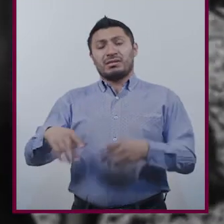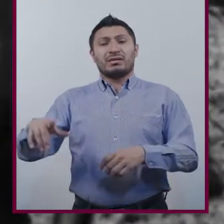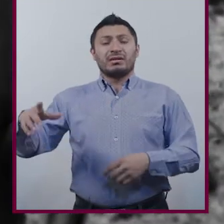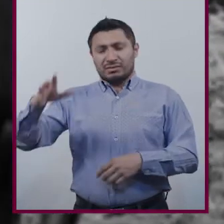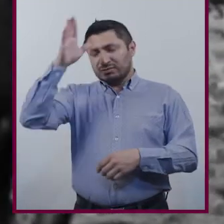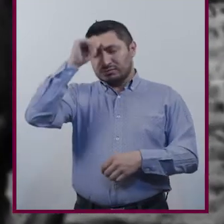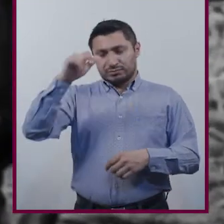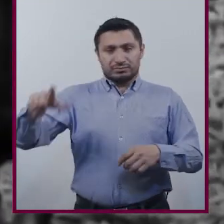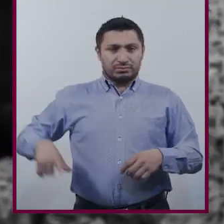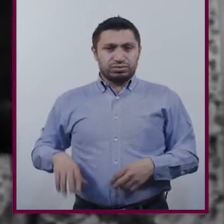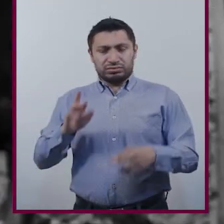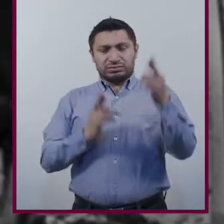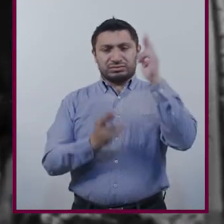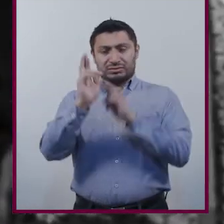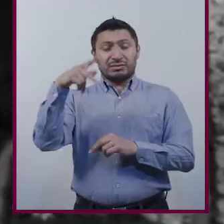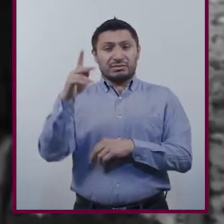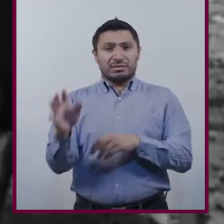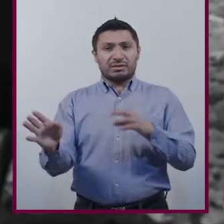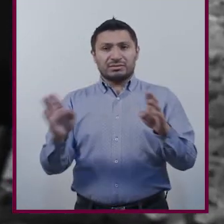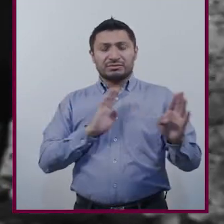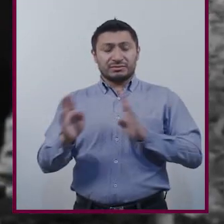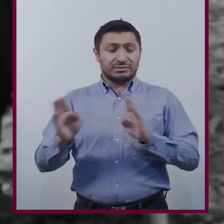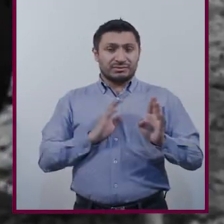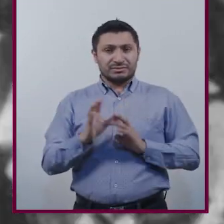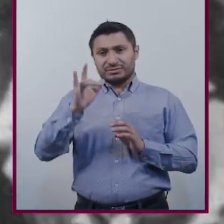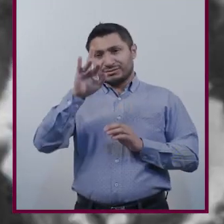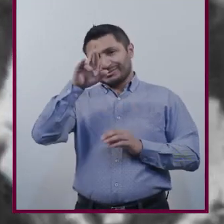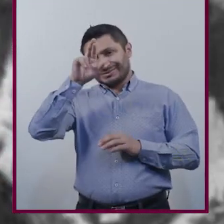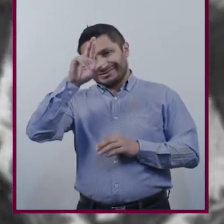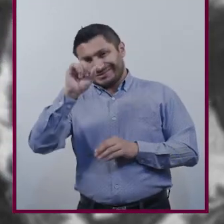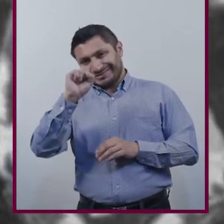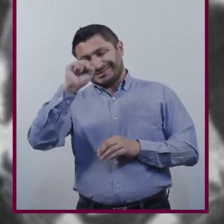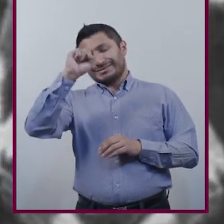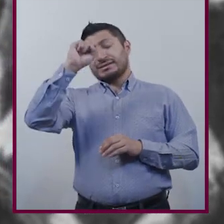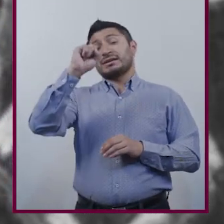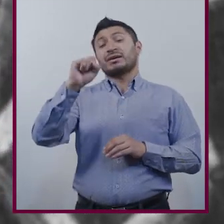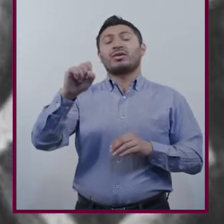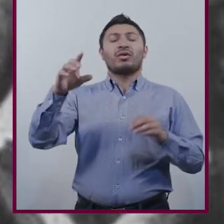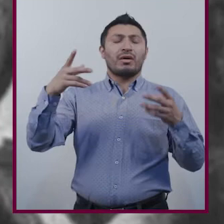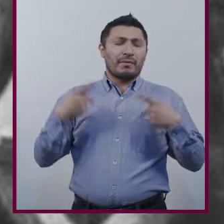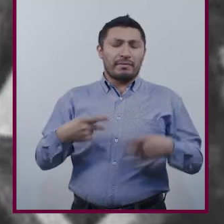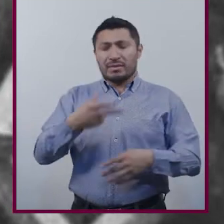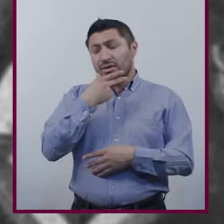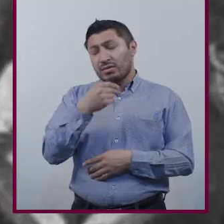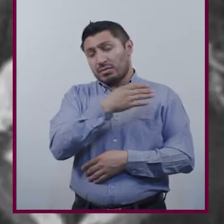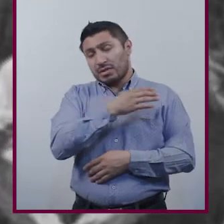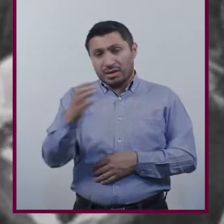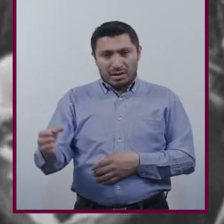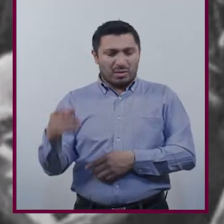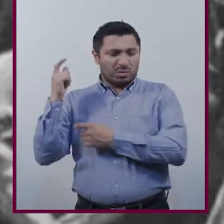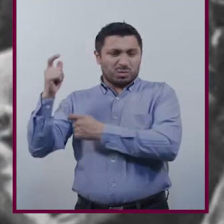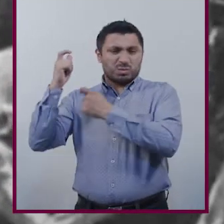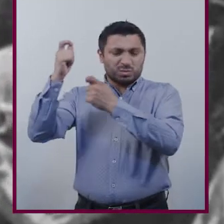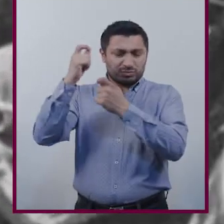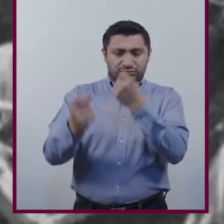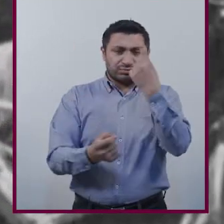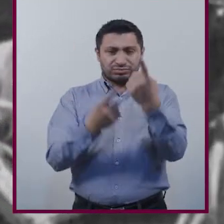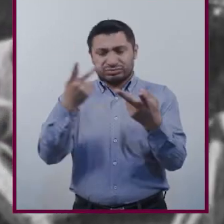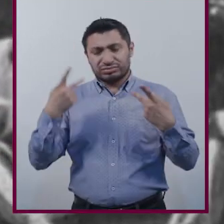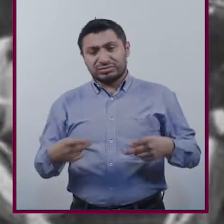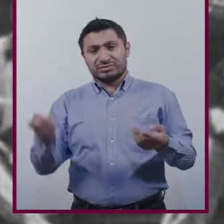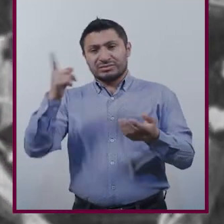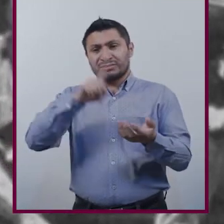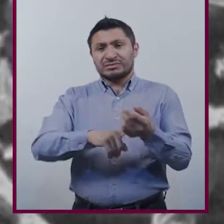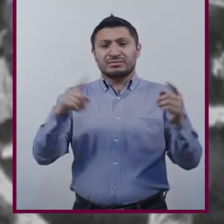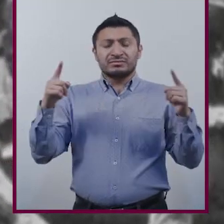revolucionario. Mientras que el ejército cristero estaba conformado principalmente por campesinos, protestantes y algunos miembros de la